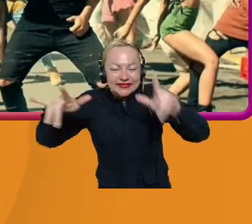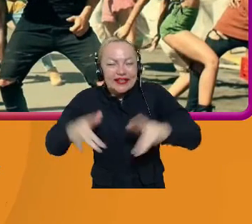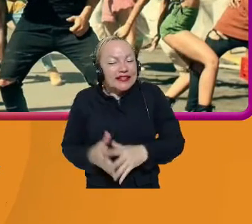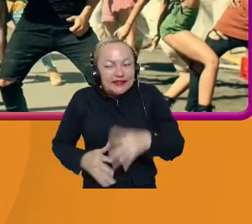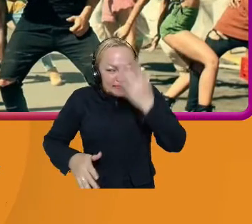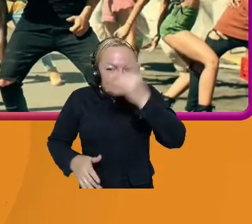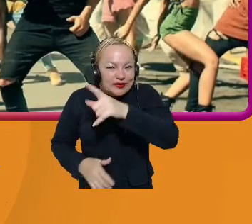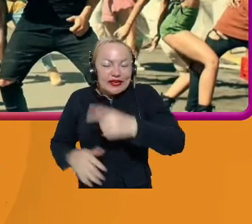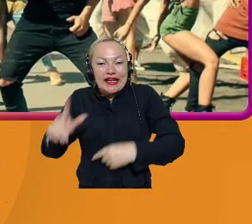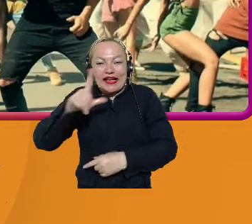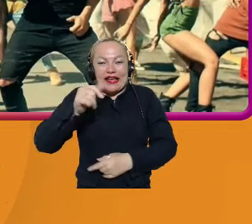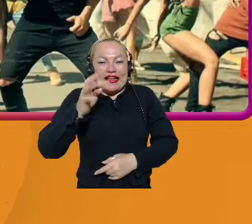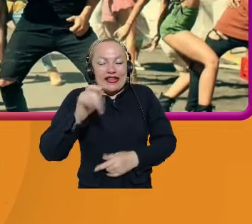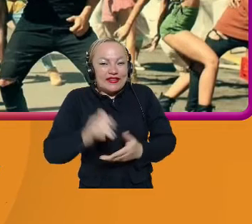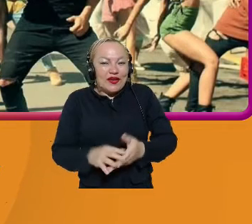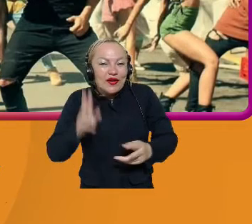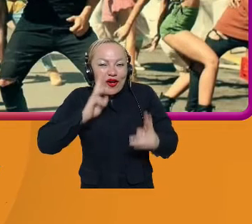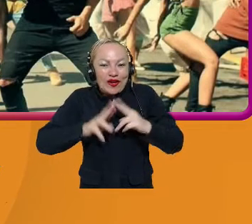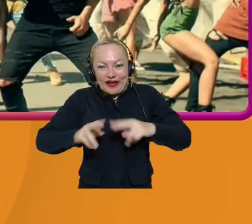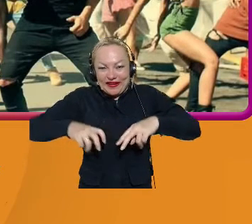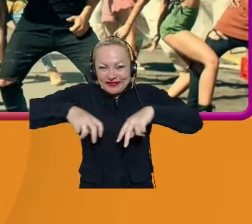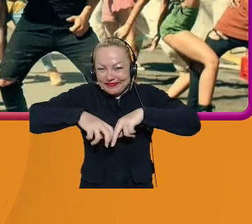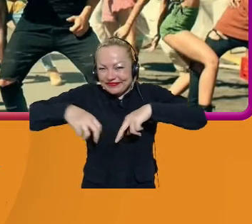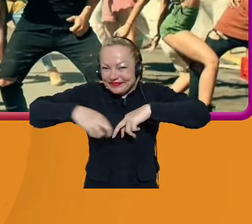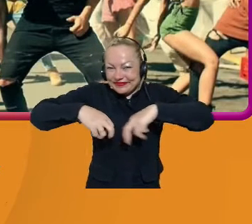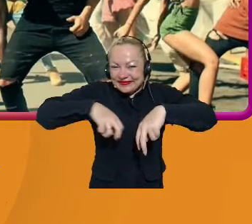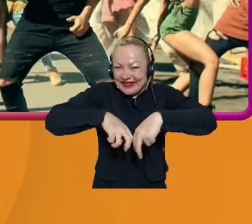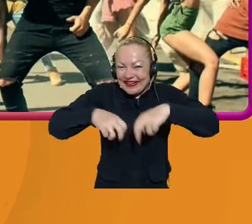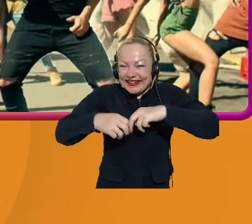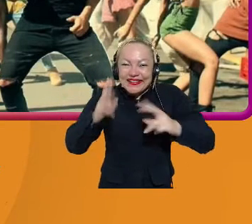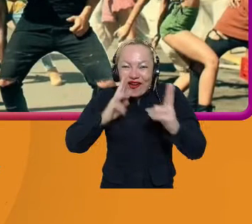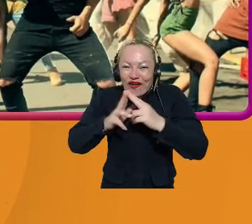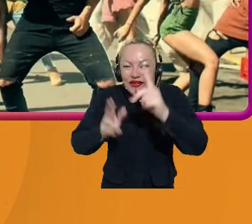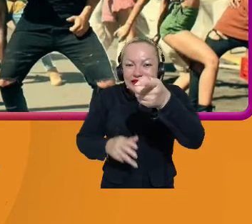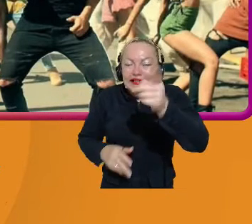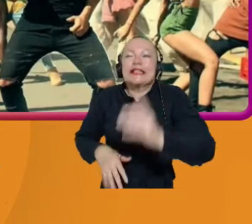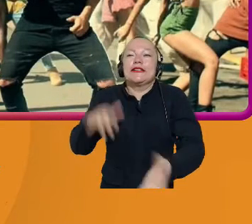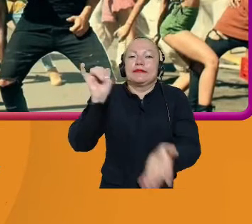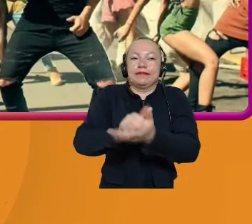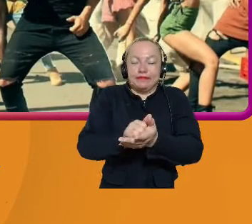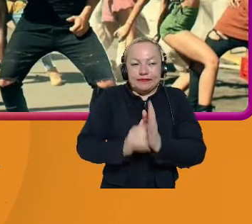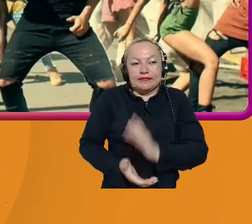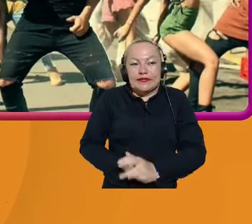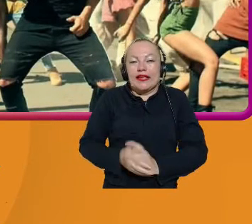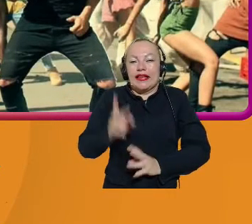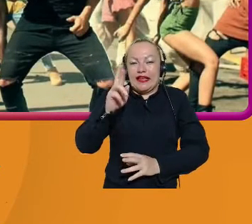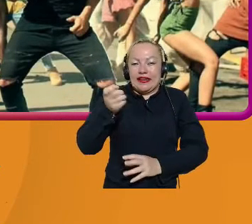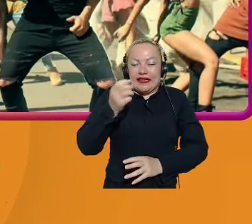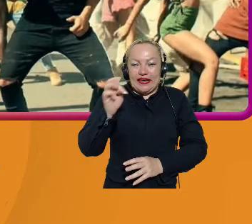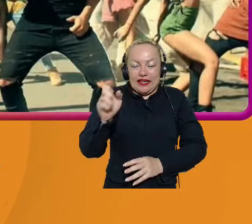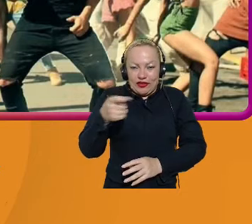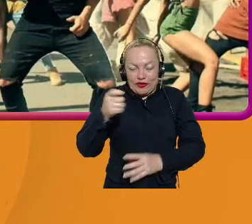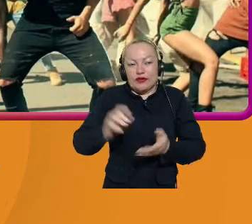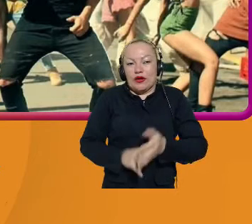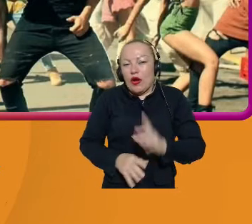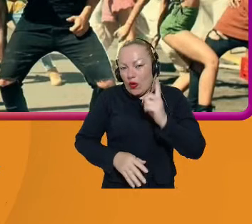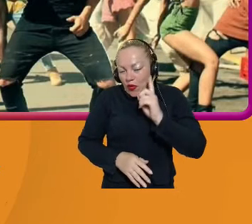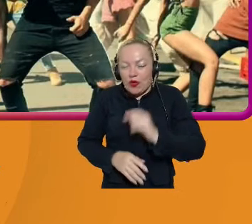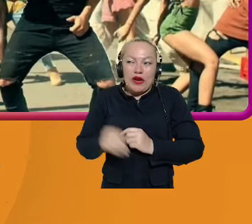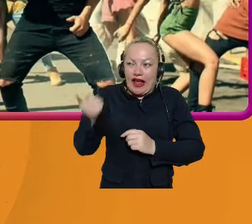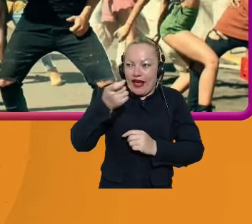latino llamado reggaeton o reggaetón. Reggaetón. Como le quieras llamar, reggaetón con doble G o reggaetón con una sola